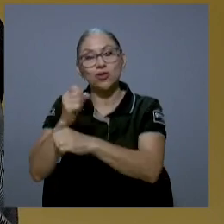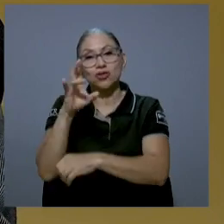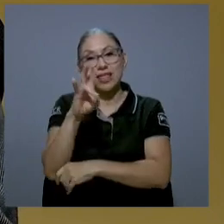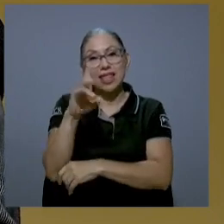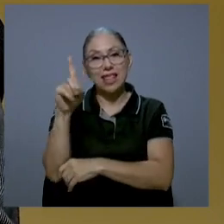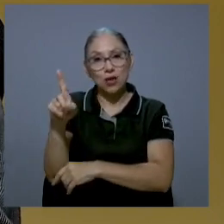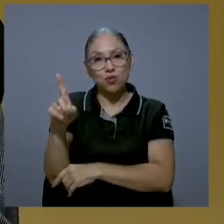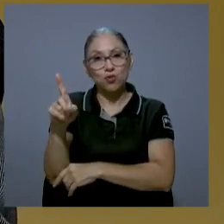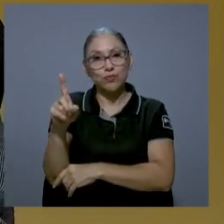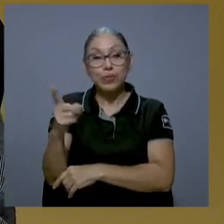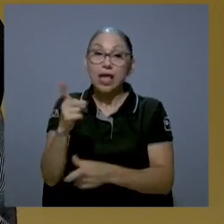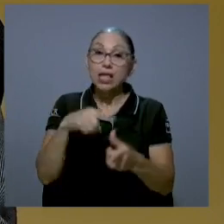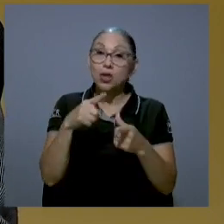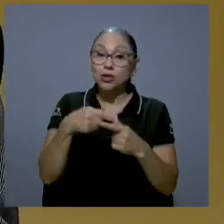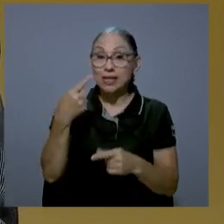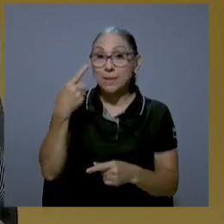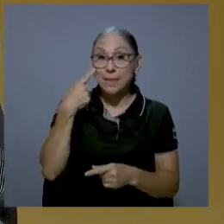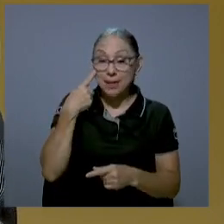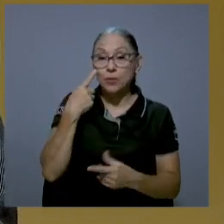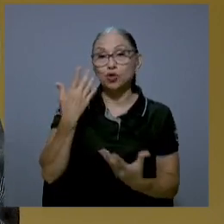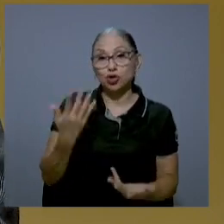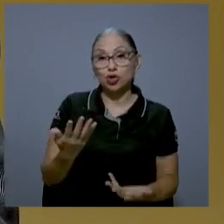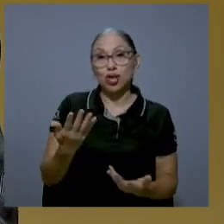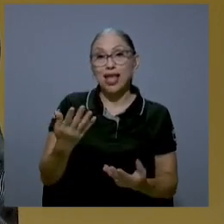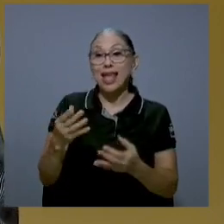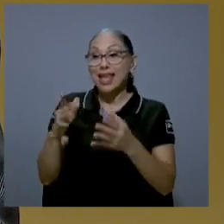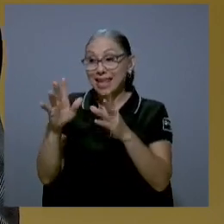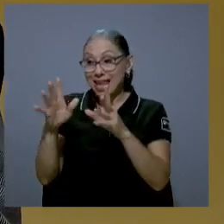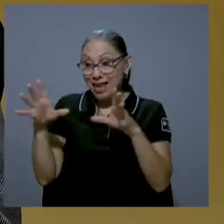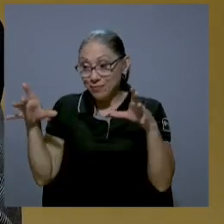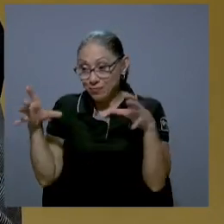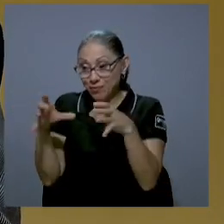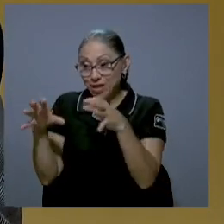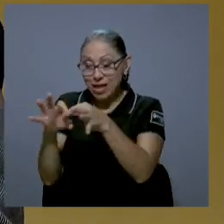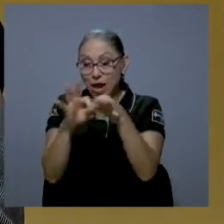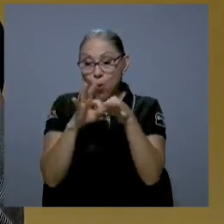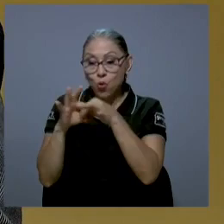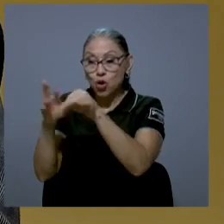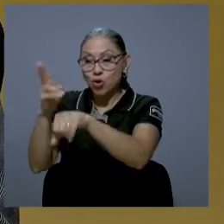ese compromiso entre la Unión Nacional y la